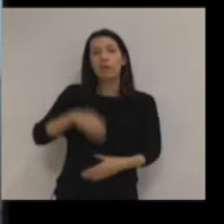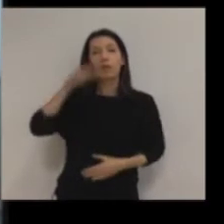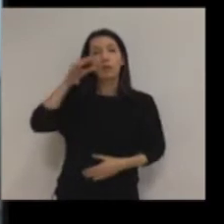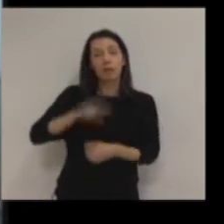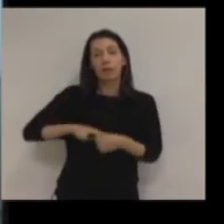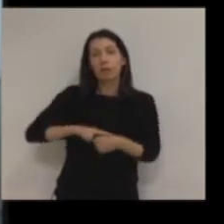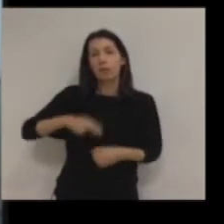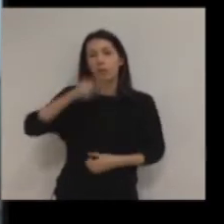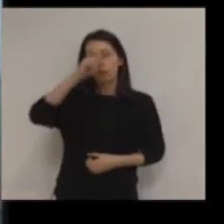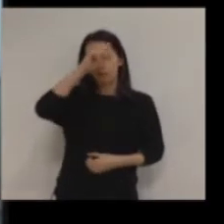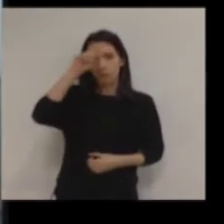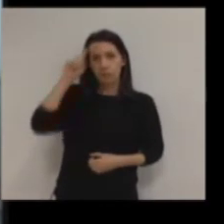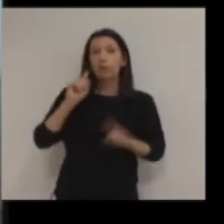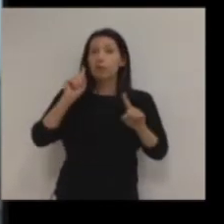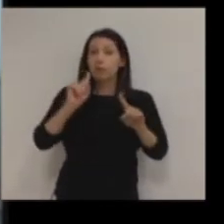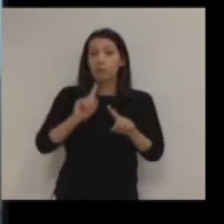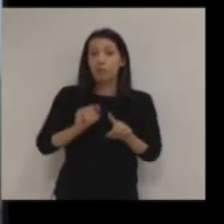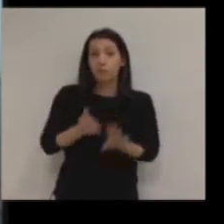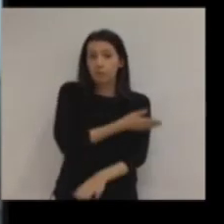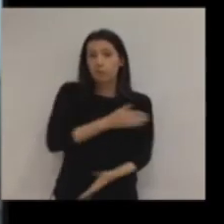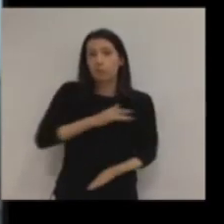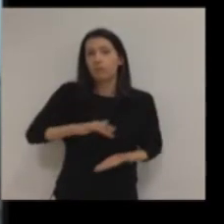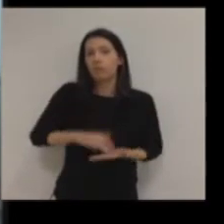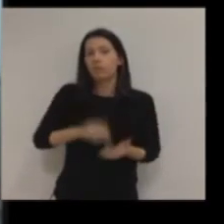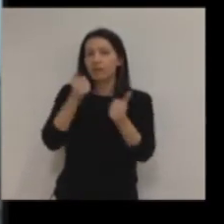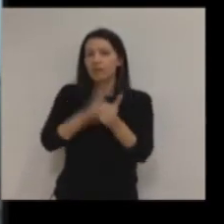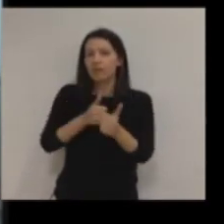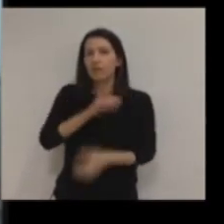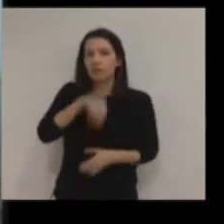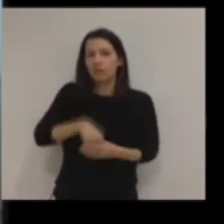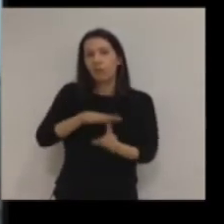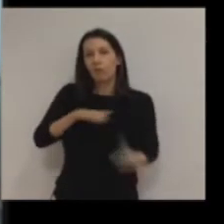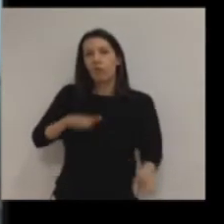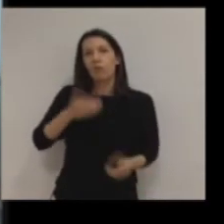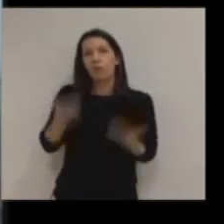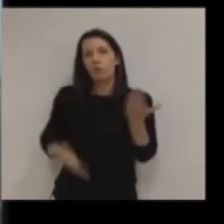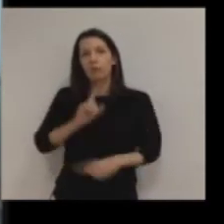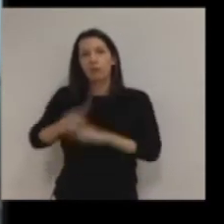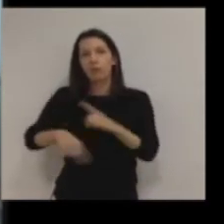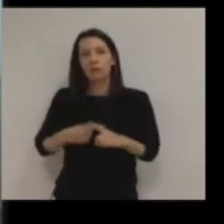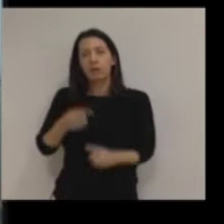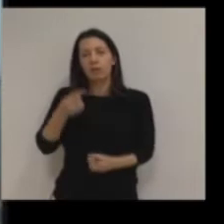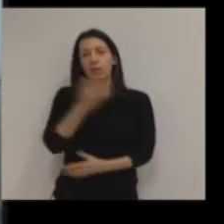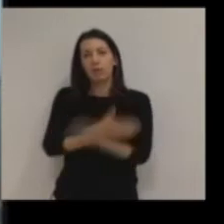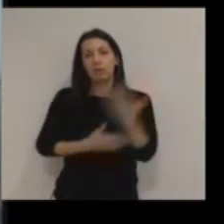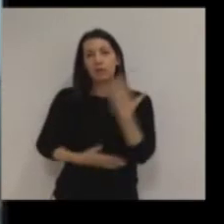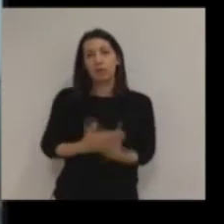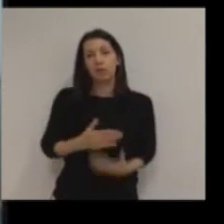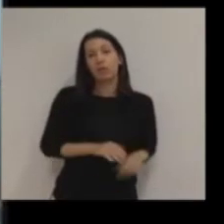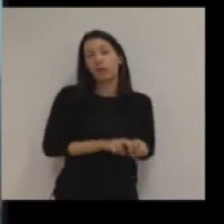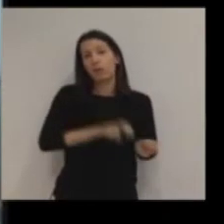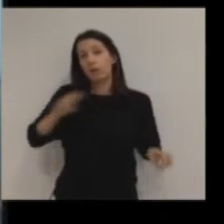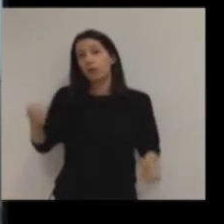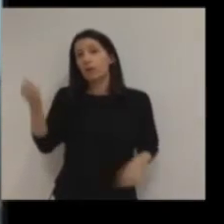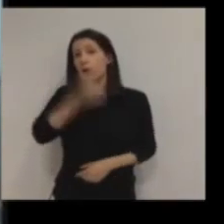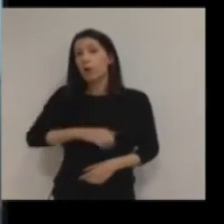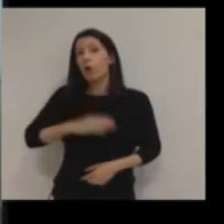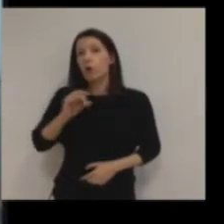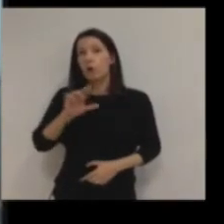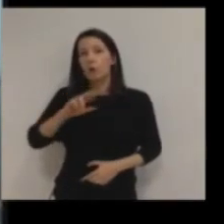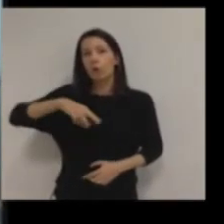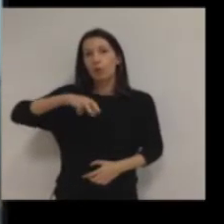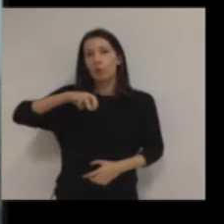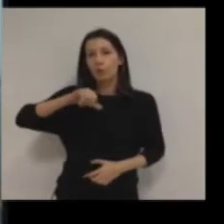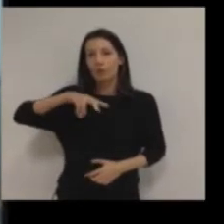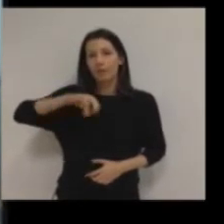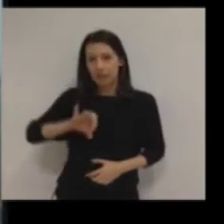ella ha sido secretaria del Foro Justicia y Discapacidad. Ramón López Corominas, a continuación de